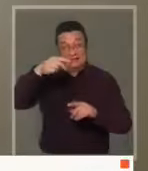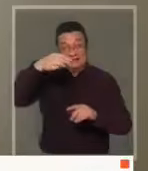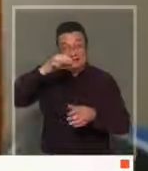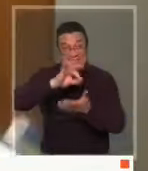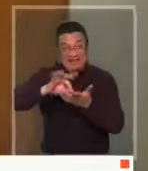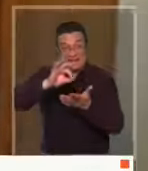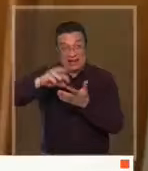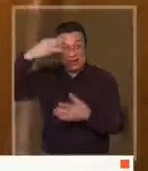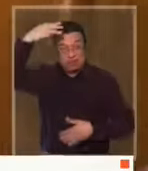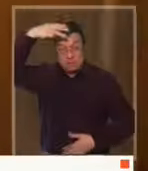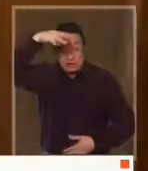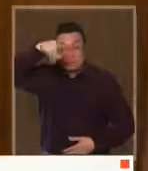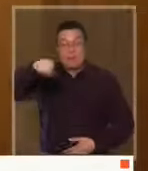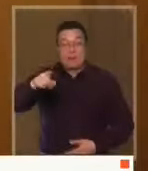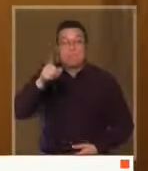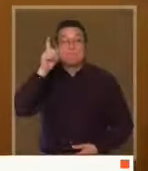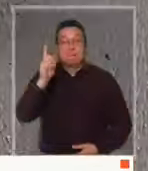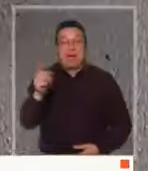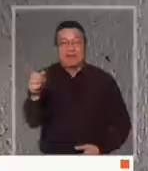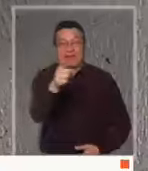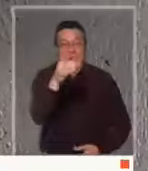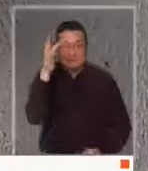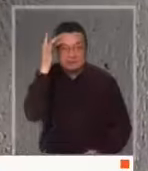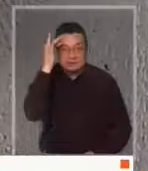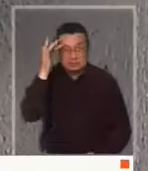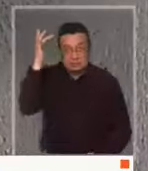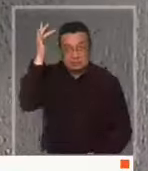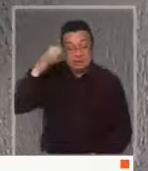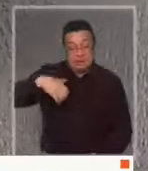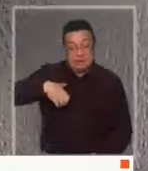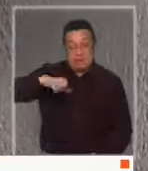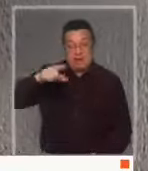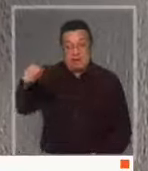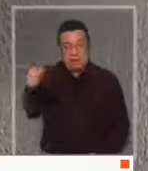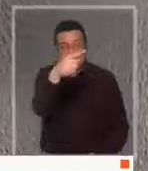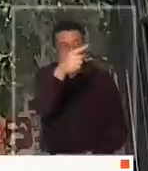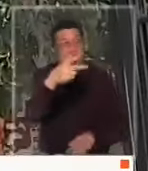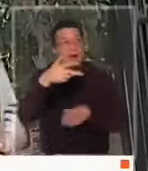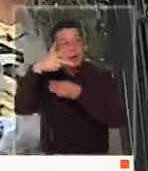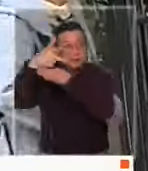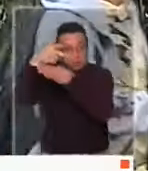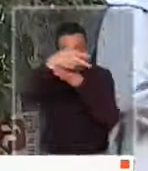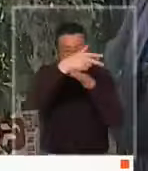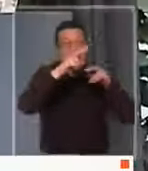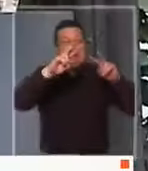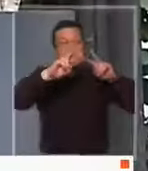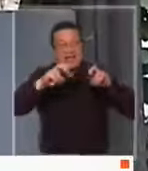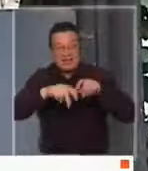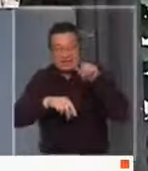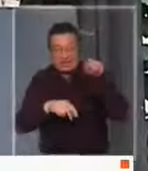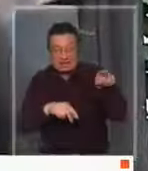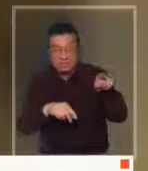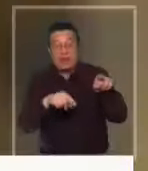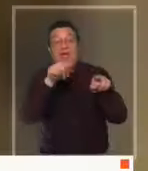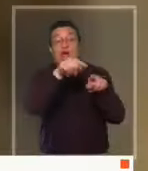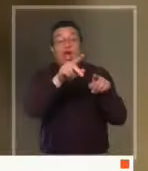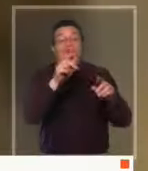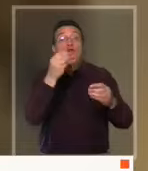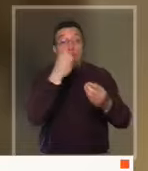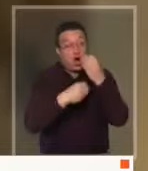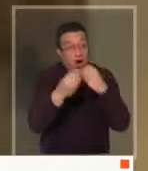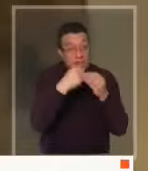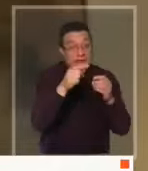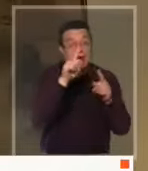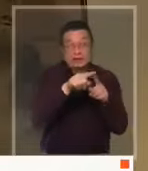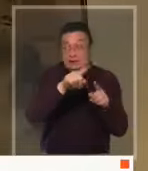Interior, este ordenó a la unidad de inteligencia de la PDI revisar las cámaras de seguridad no solo del restaurante y el